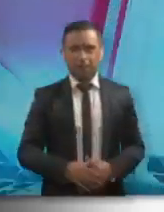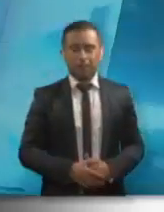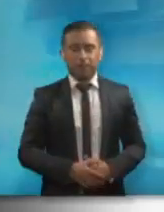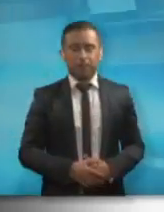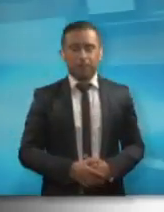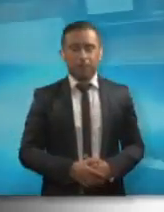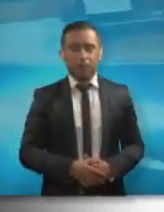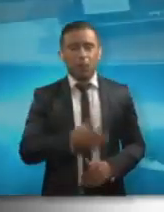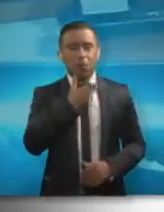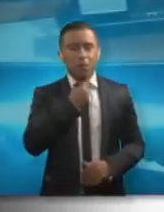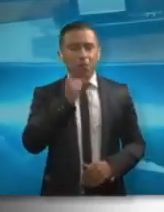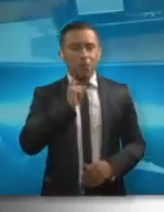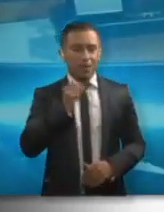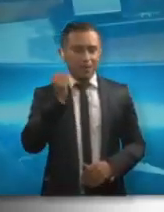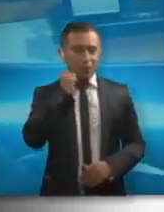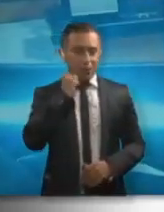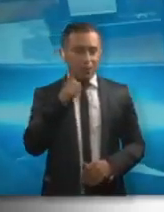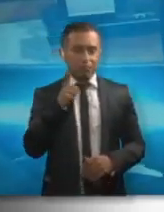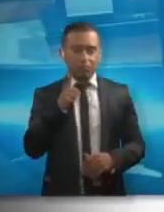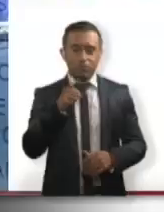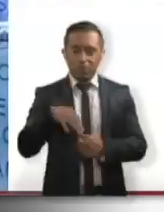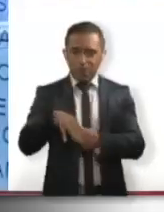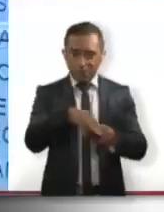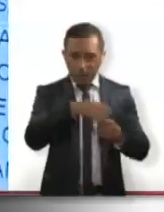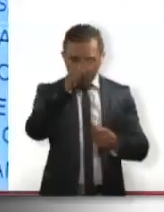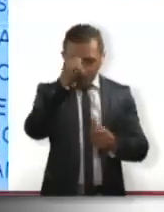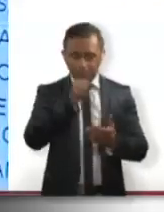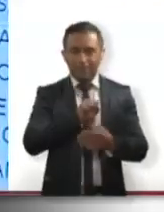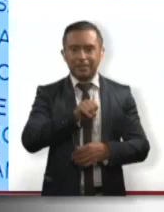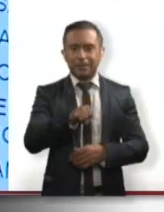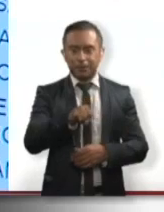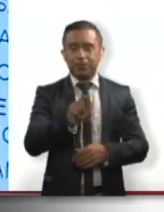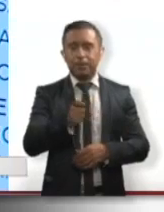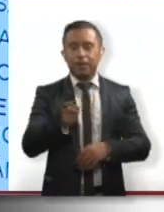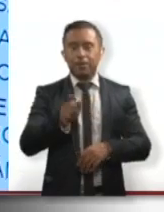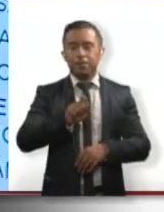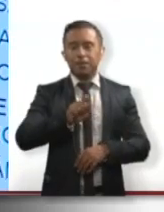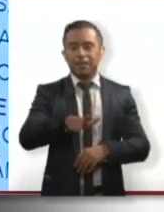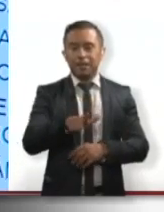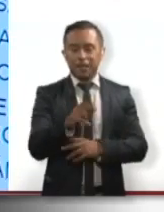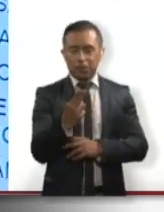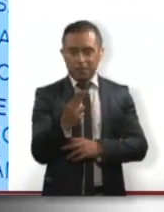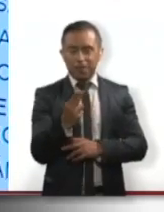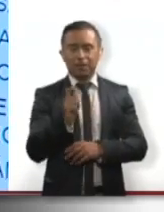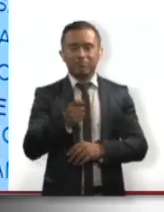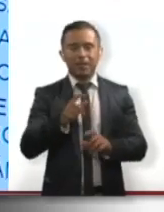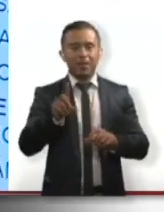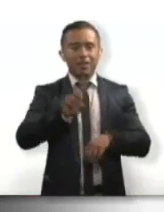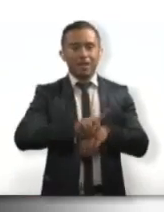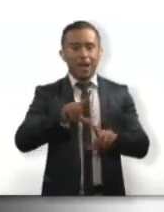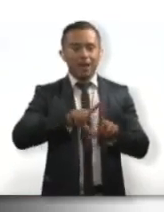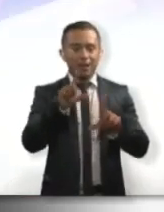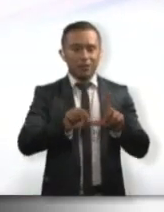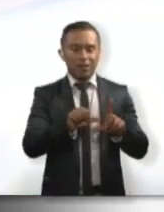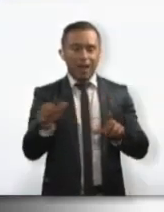Senadoras y senadores aprobaron declarar el día 27 de noviembre como el Día Nacional de la Dermatitis Atópica.